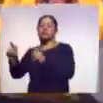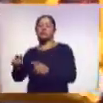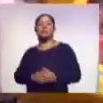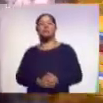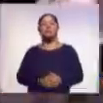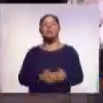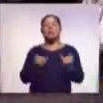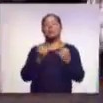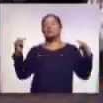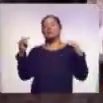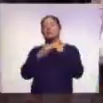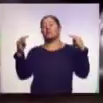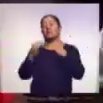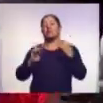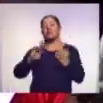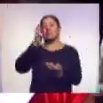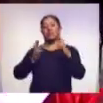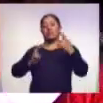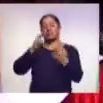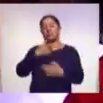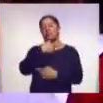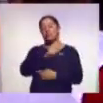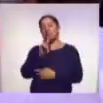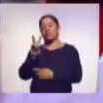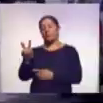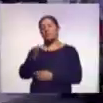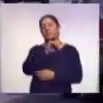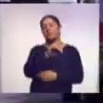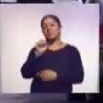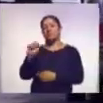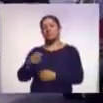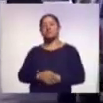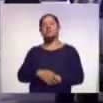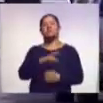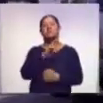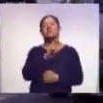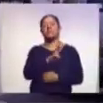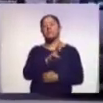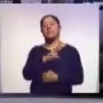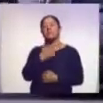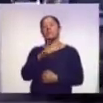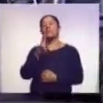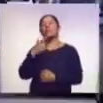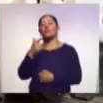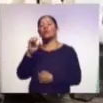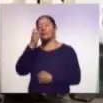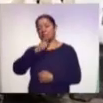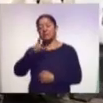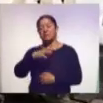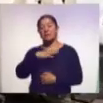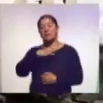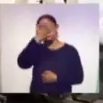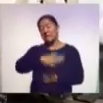en los bulevares Revolución, Guillermo Valle y Mariano Sánchez. Víctor Hugo Caguanzi detalló que actualmente cuentan con 10